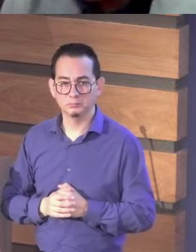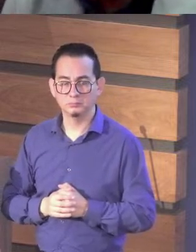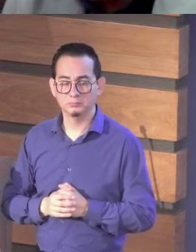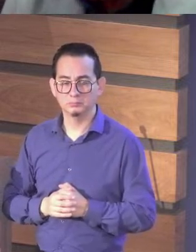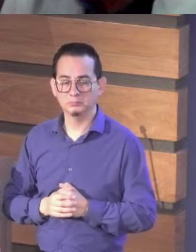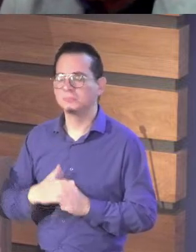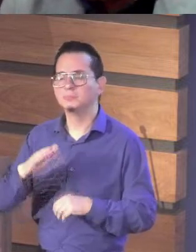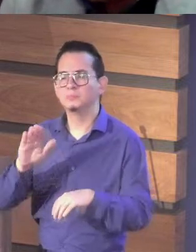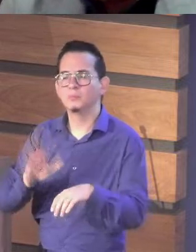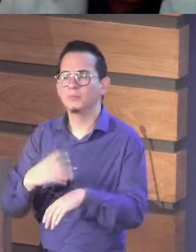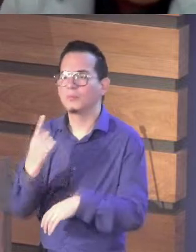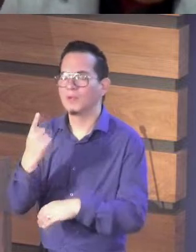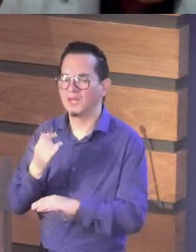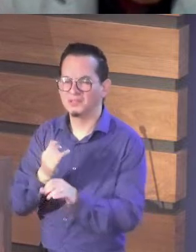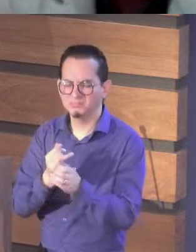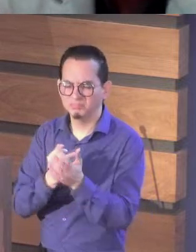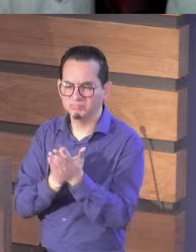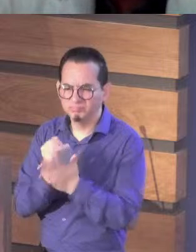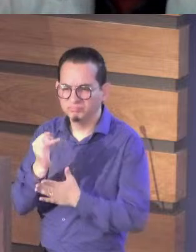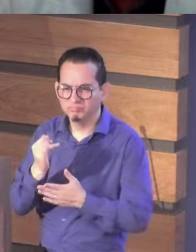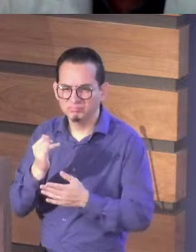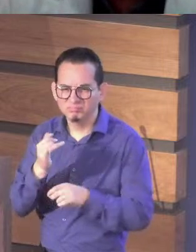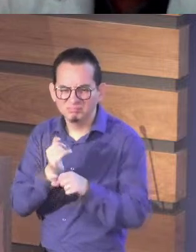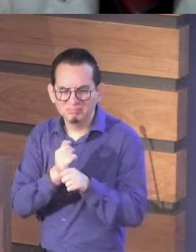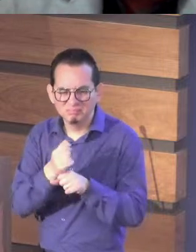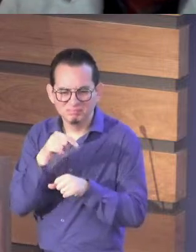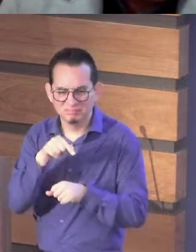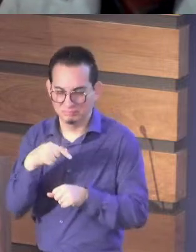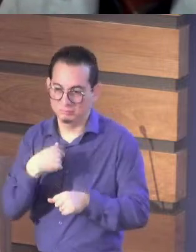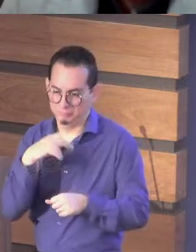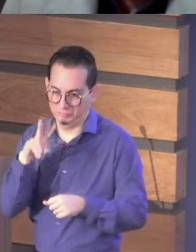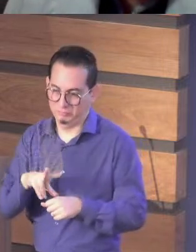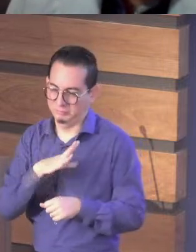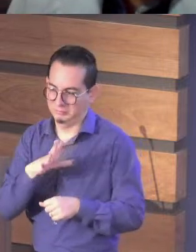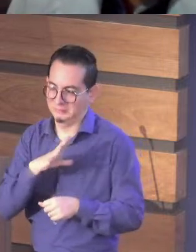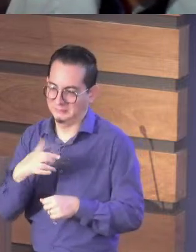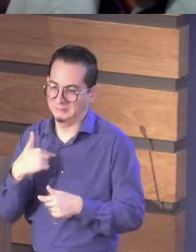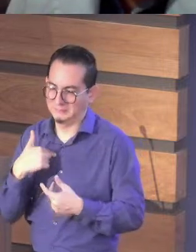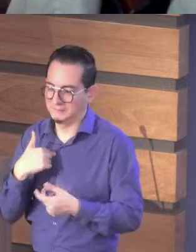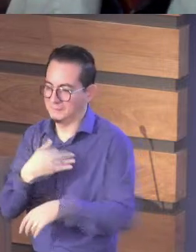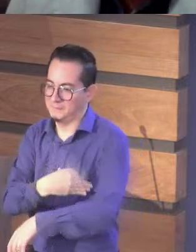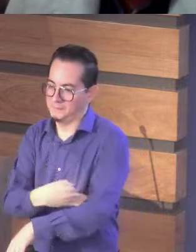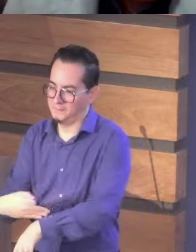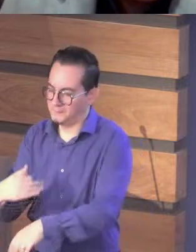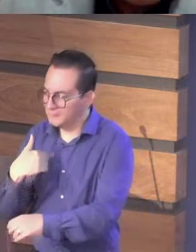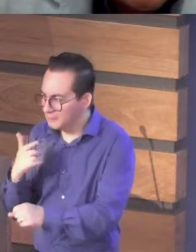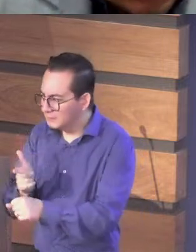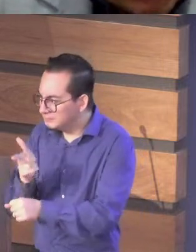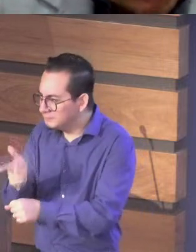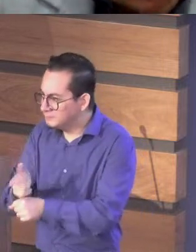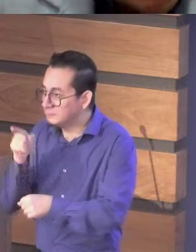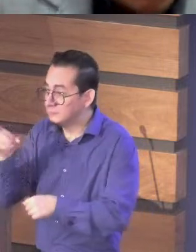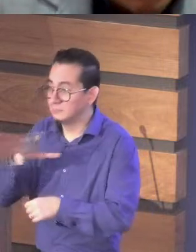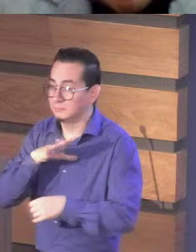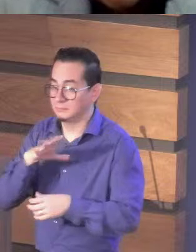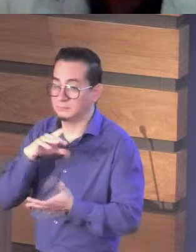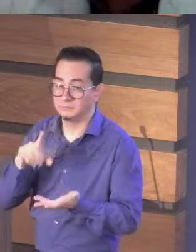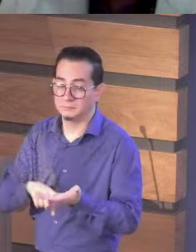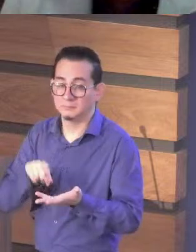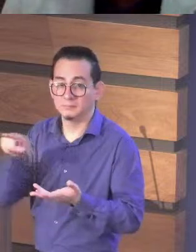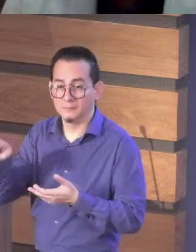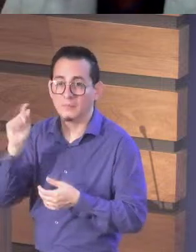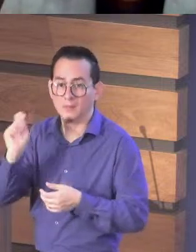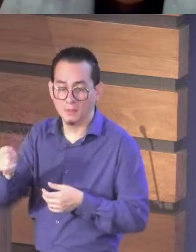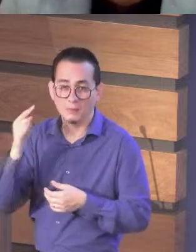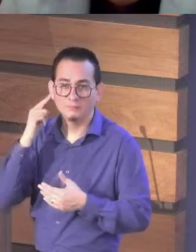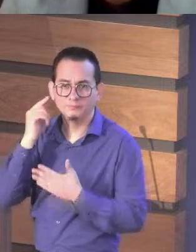porque, por ejemplo, tengo un familiar al cual yo me di cuenta que él está perdiendo la audición y él es